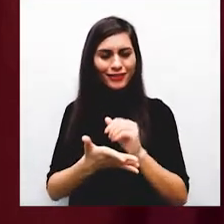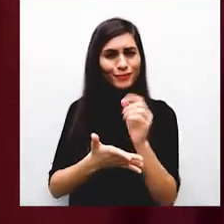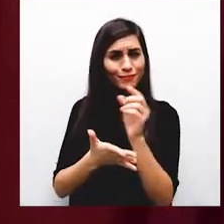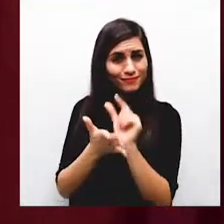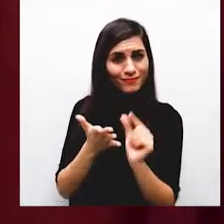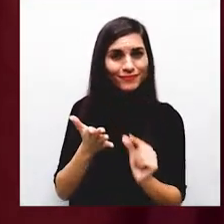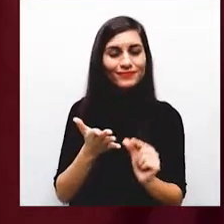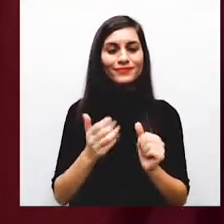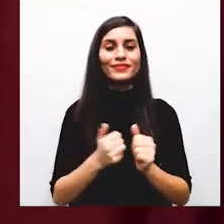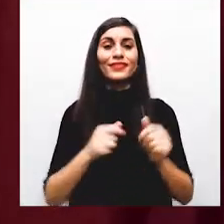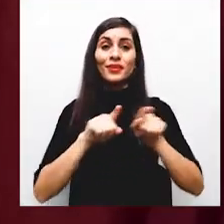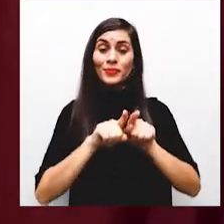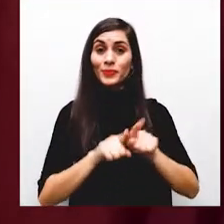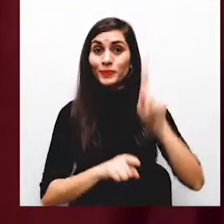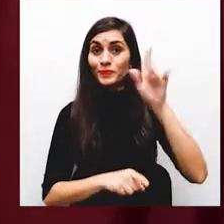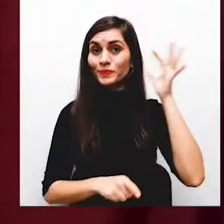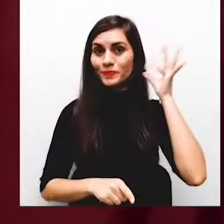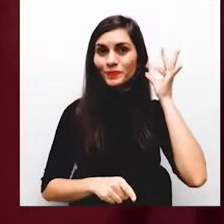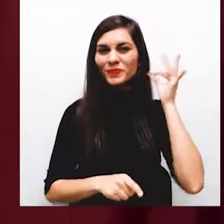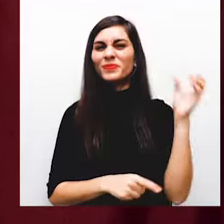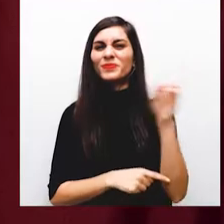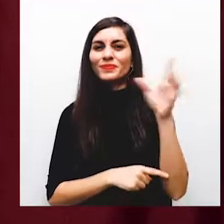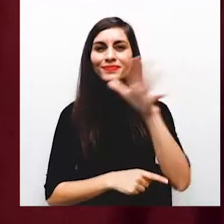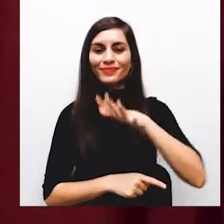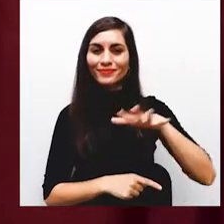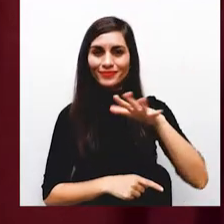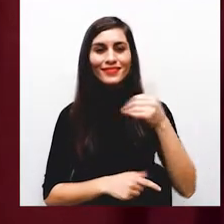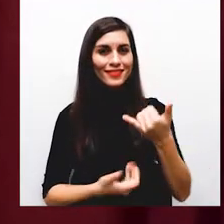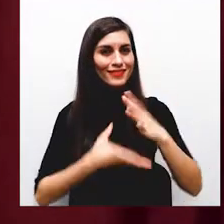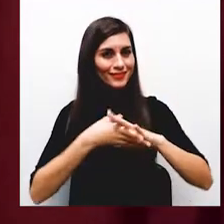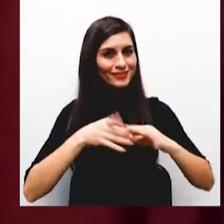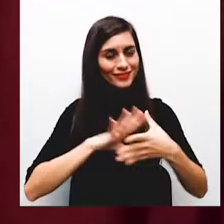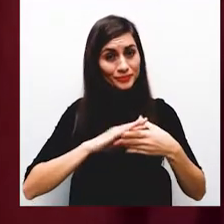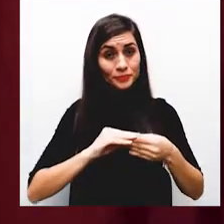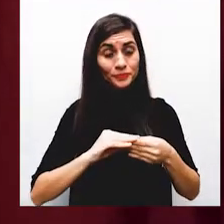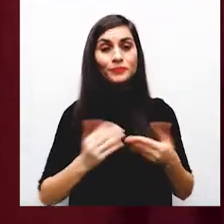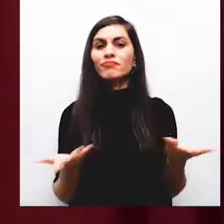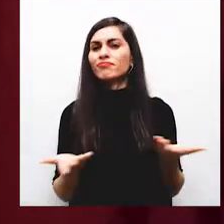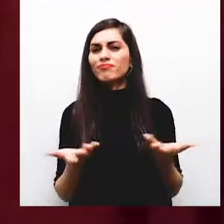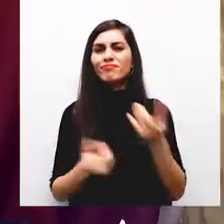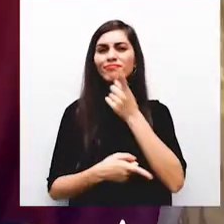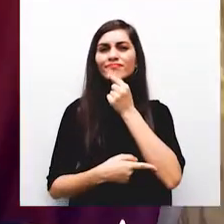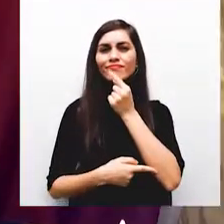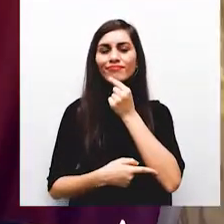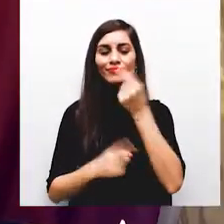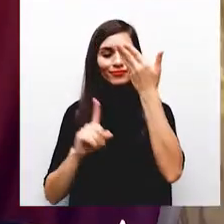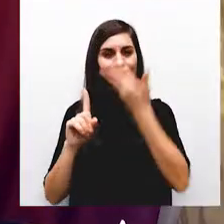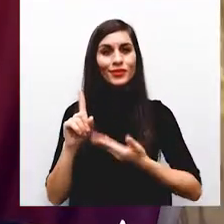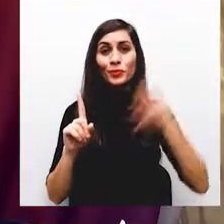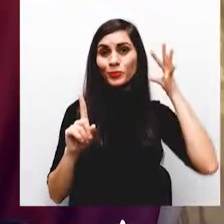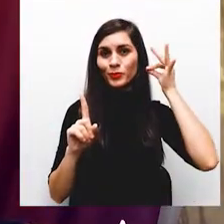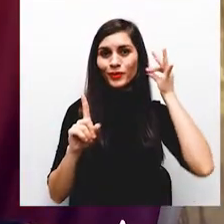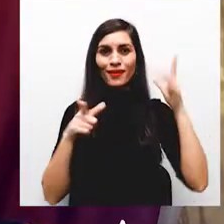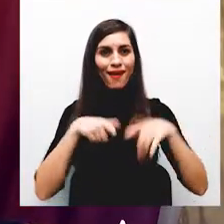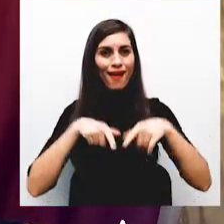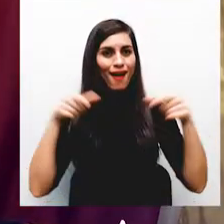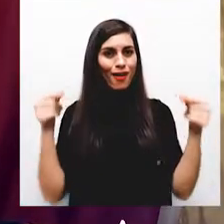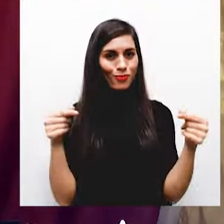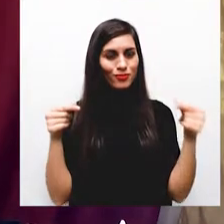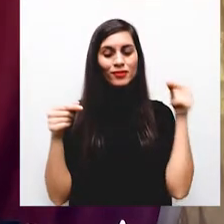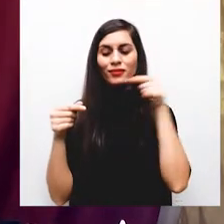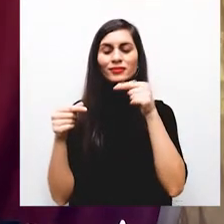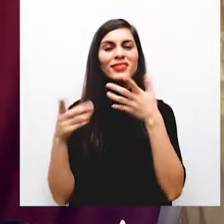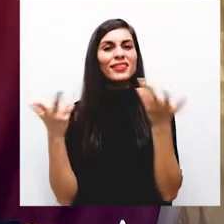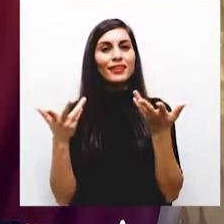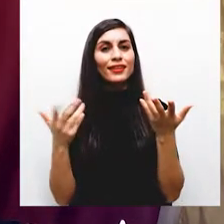en especial a Yayoi Kusama, de la que le voy a hablar en un momentito. Yayoi Kusama es una artista